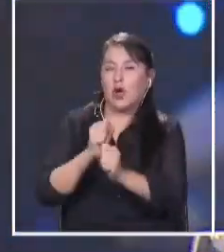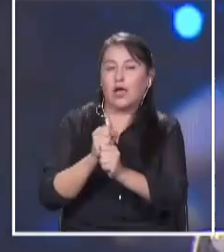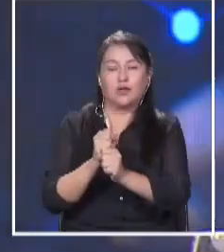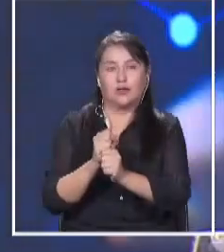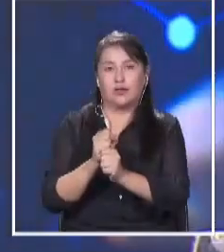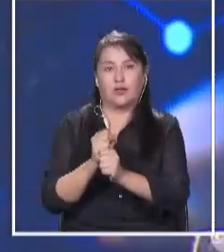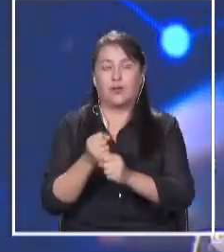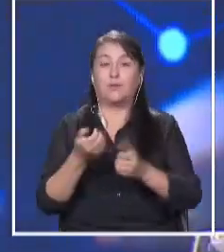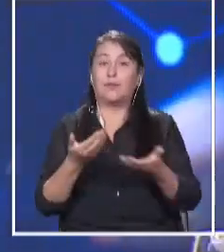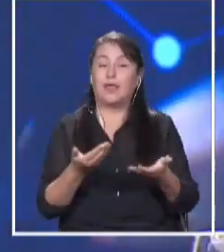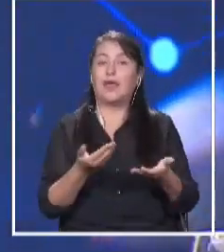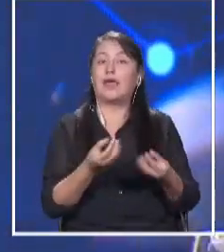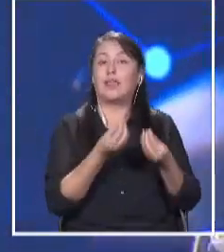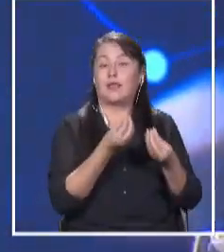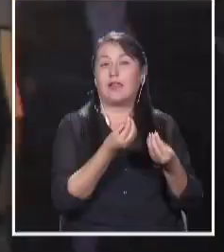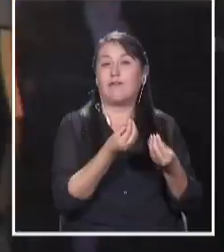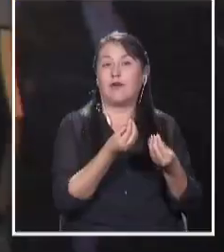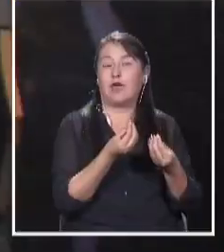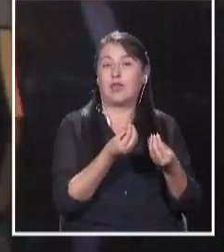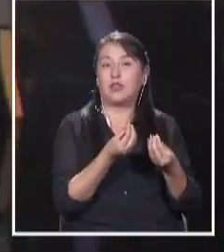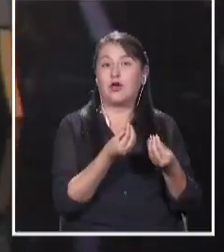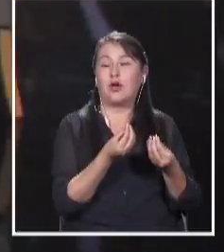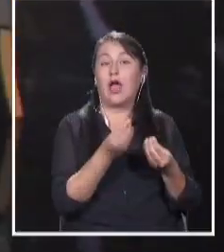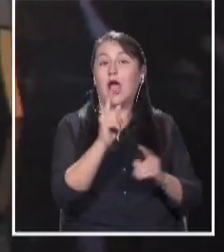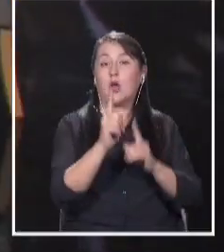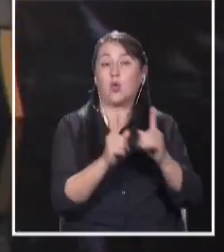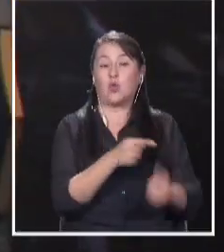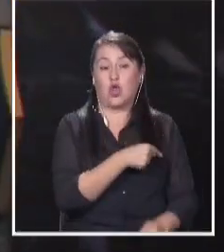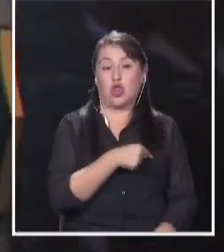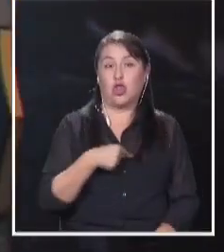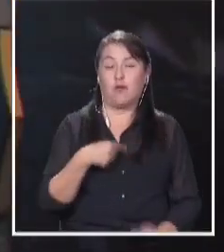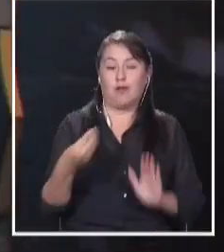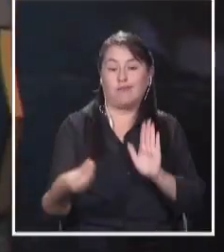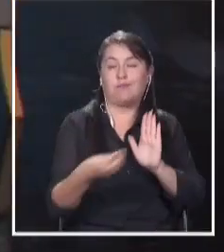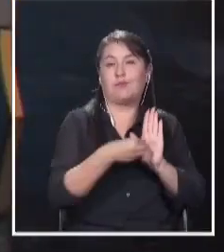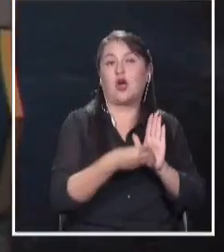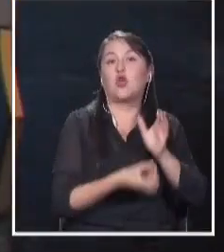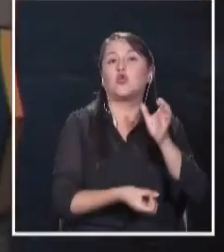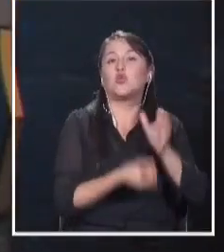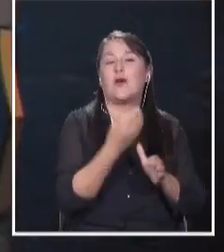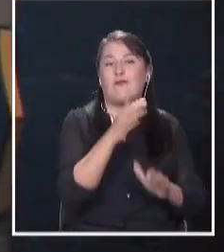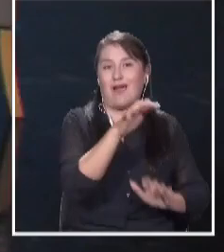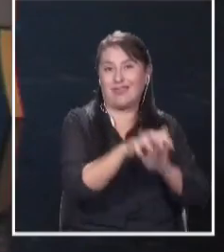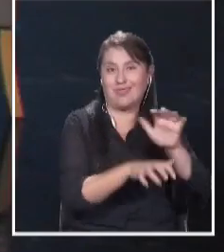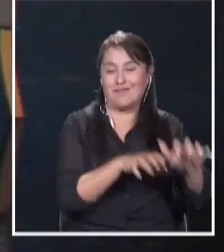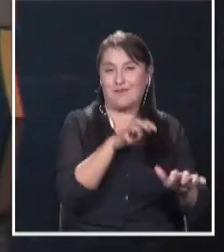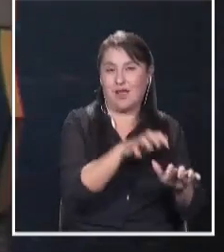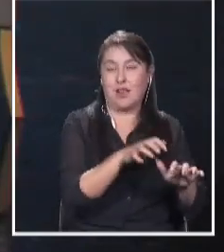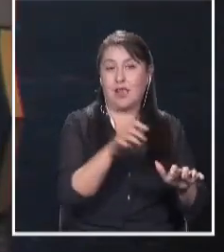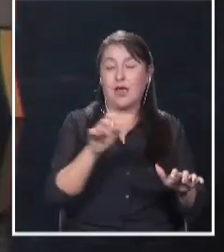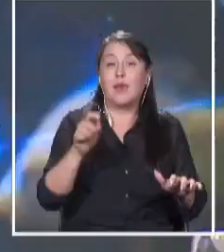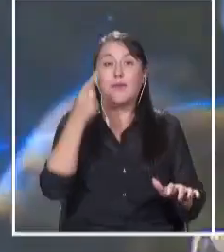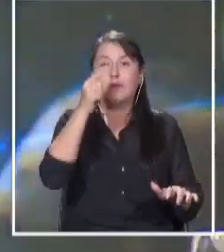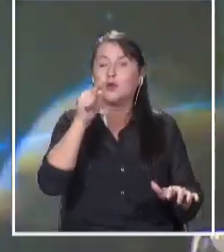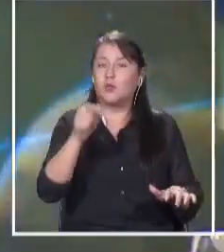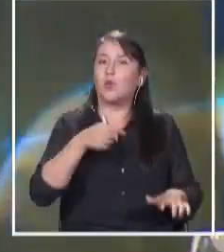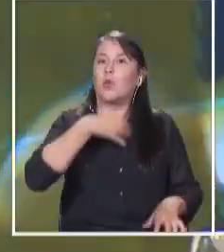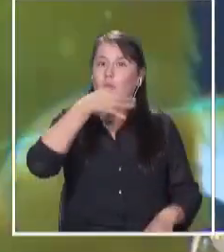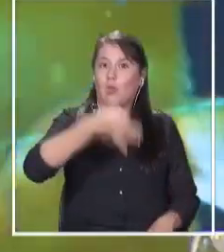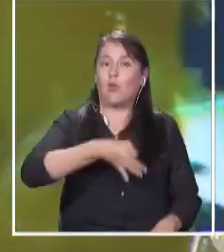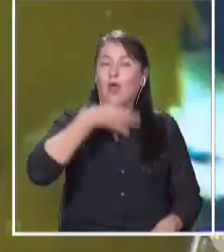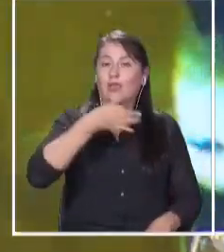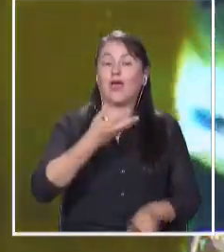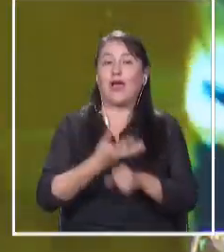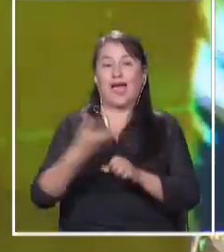la cultura licanantay al momento de poner algunos de los nombres de las nuevas especies, me parece extraordinario. Pero segundo, cuando tú cuentas esa aventura, que además está en el